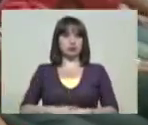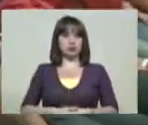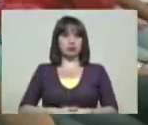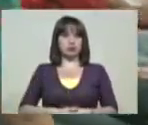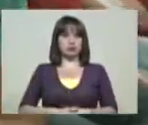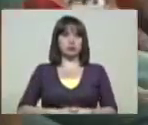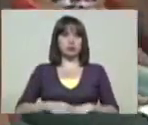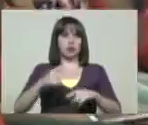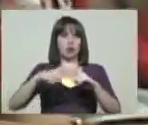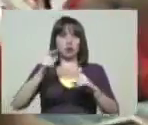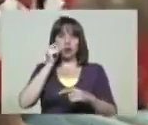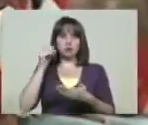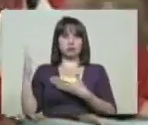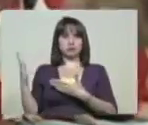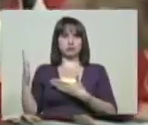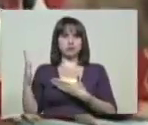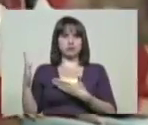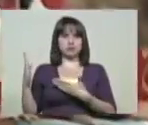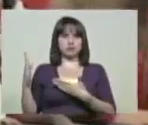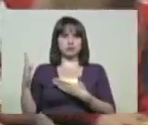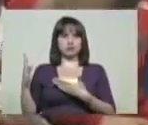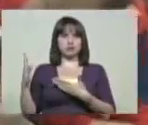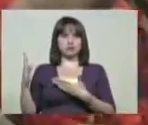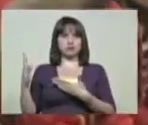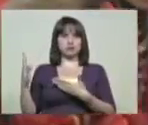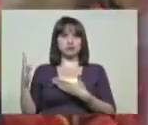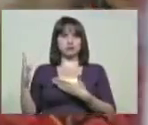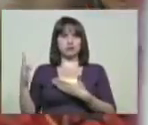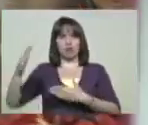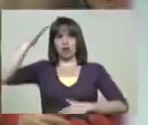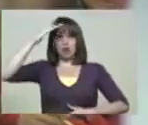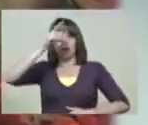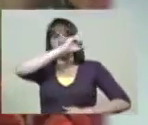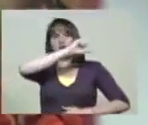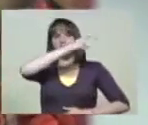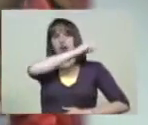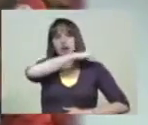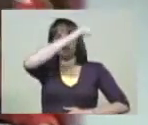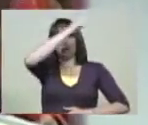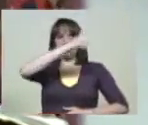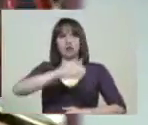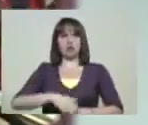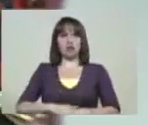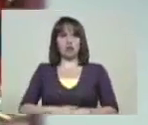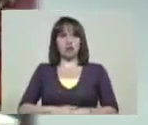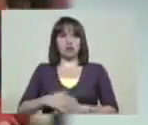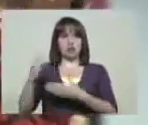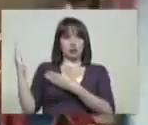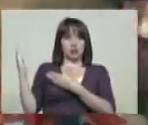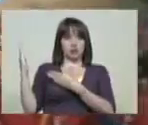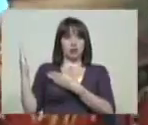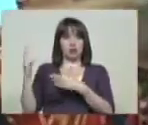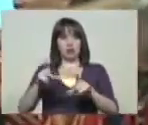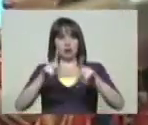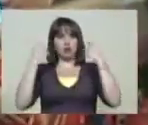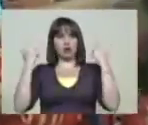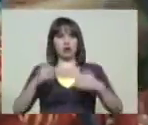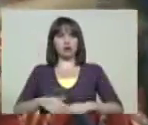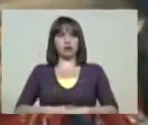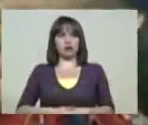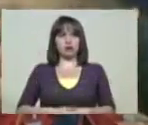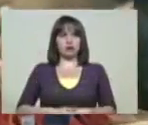silencio rangel silva puro general en jefe darse a carlos leiro